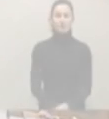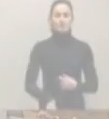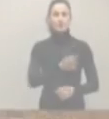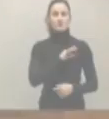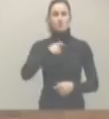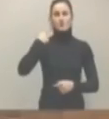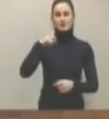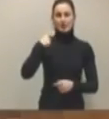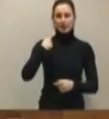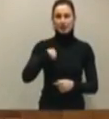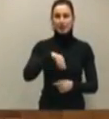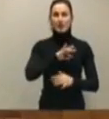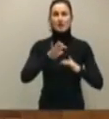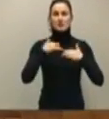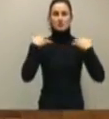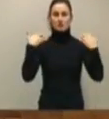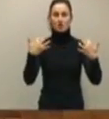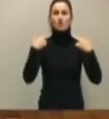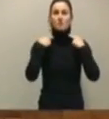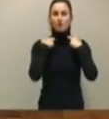Señor presidente, señoras y señores diputados,